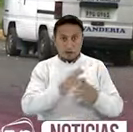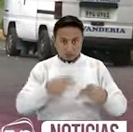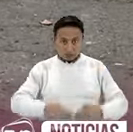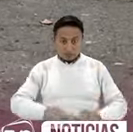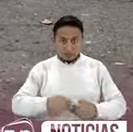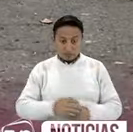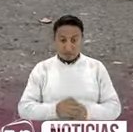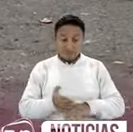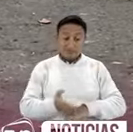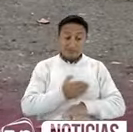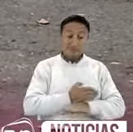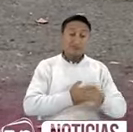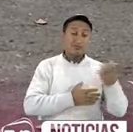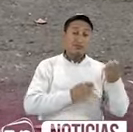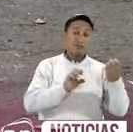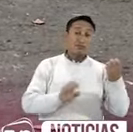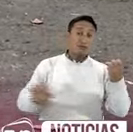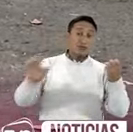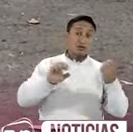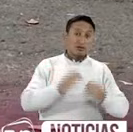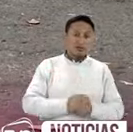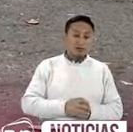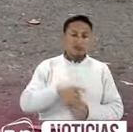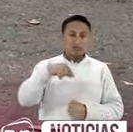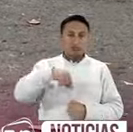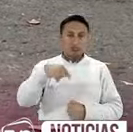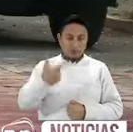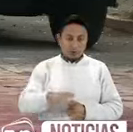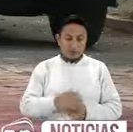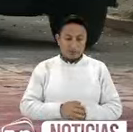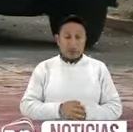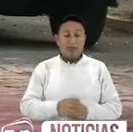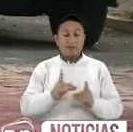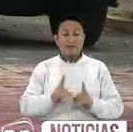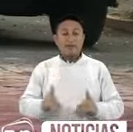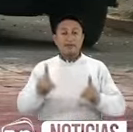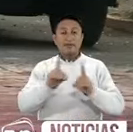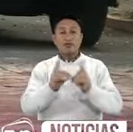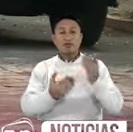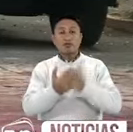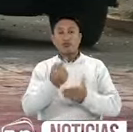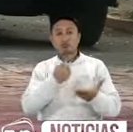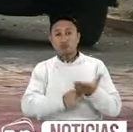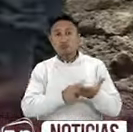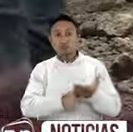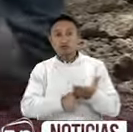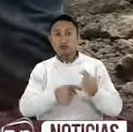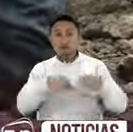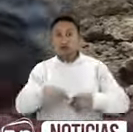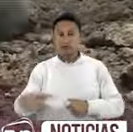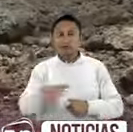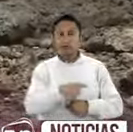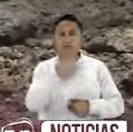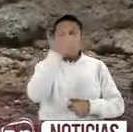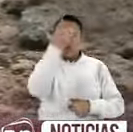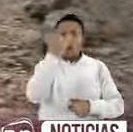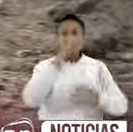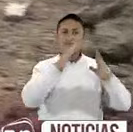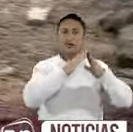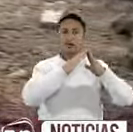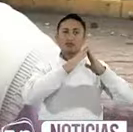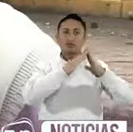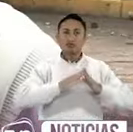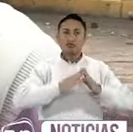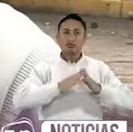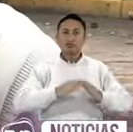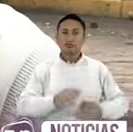el pasado 15 de enero señalan que tenían que recibir los resultados del nuevo estudio que determine las verdaderas causas de los